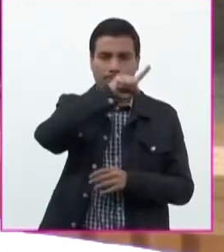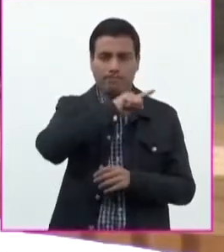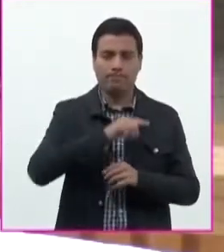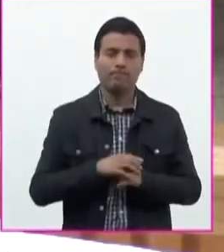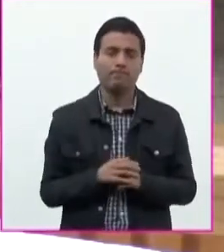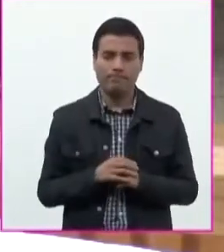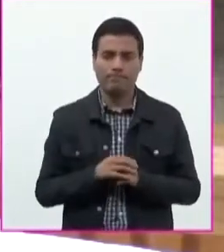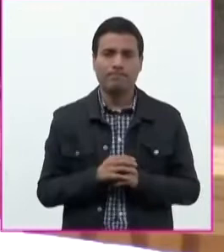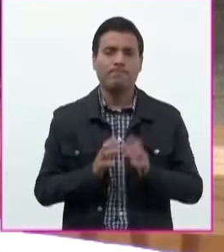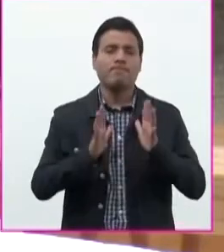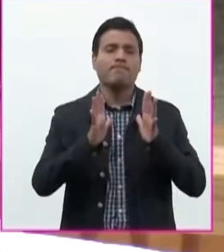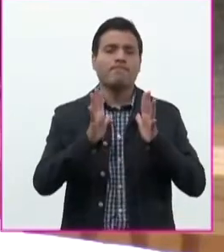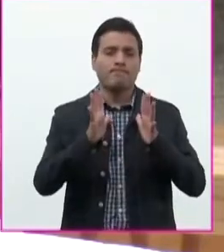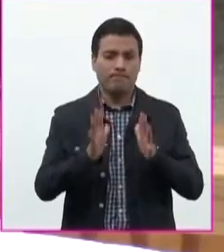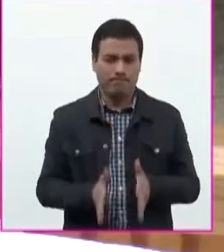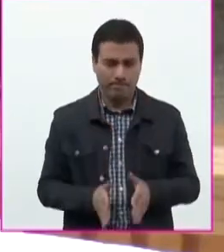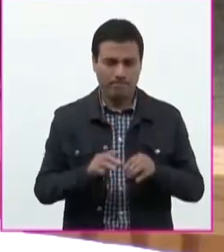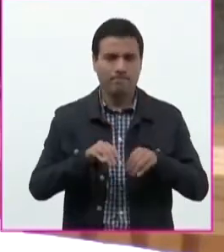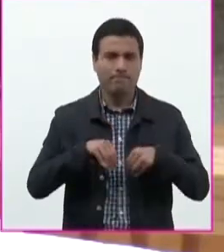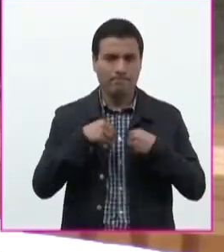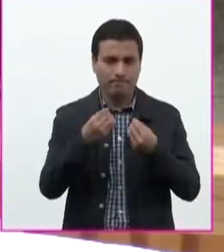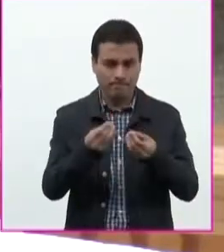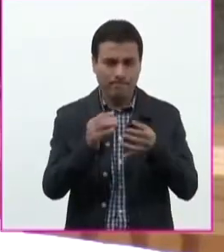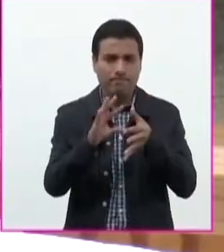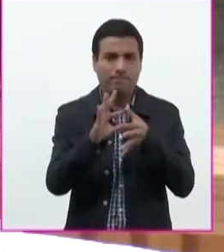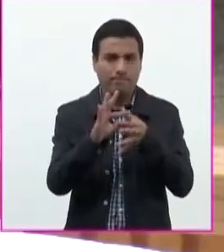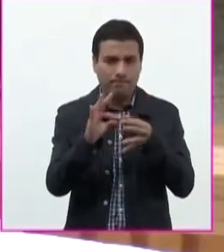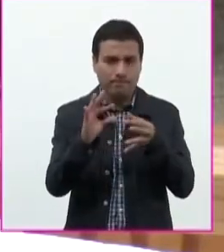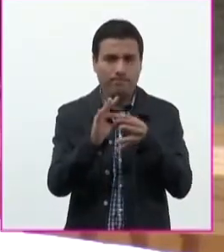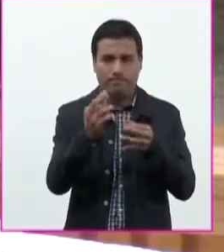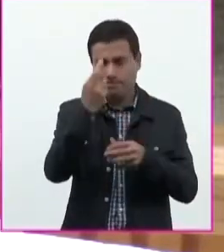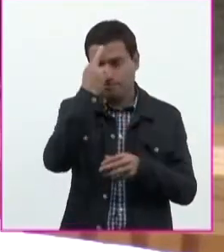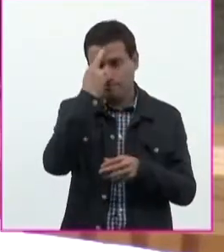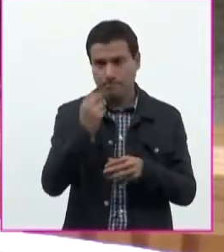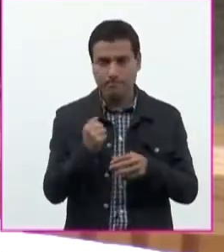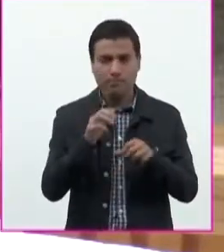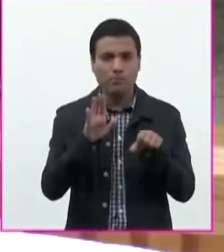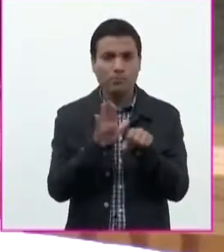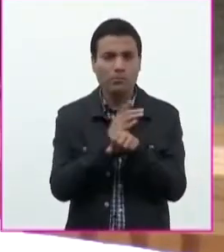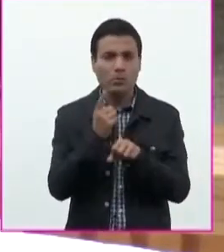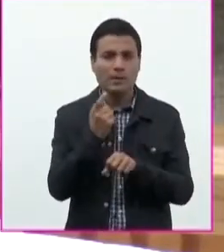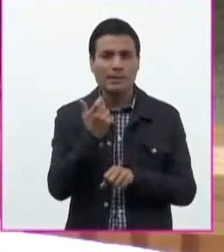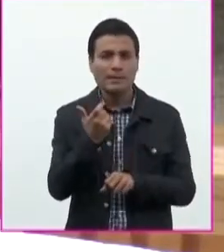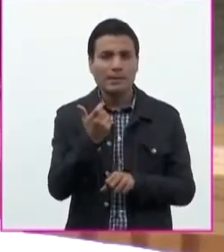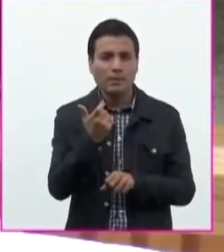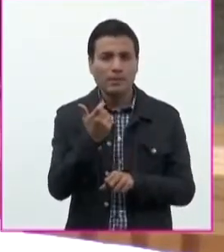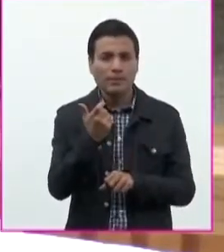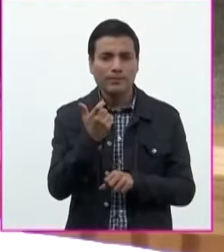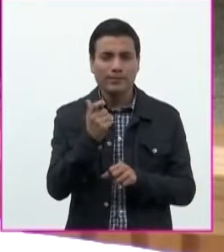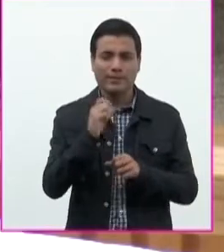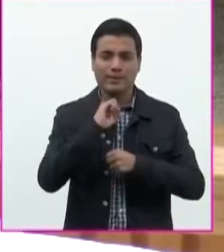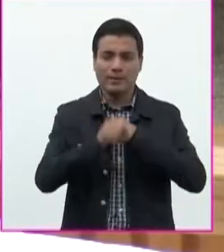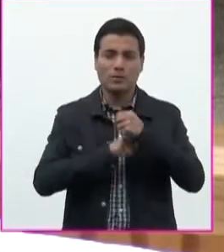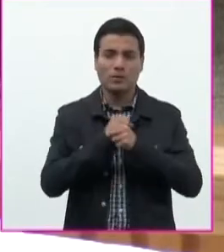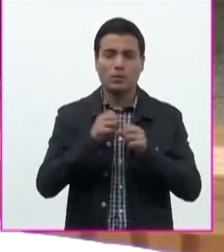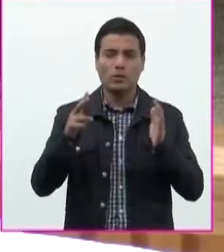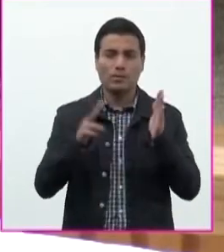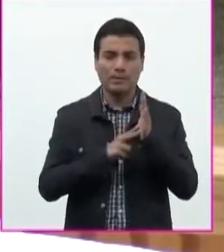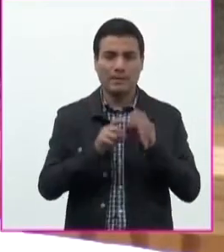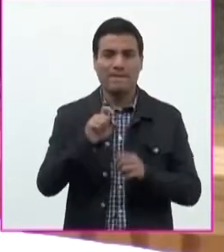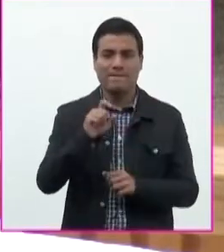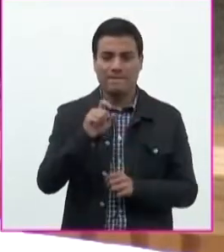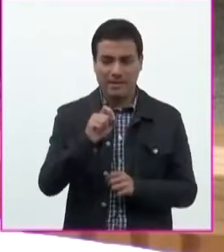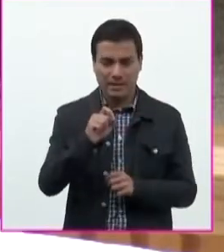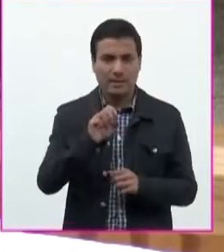las razones por las cuales el presupuesto que se presentó que es el presupuesto 2020 es un presupuesto